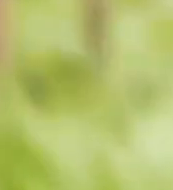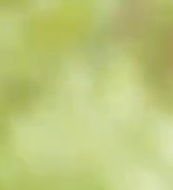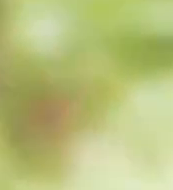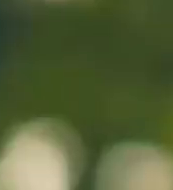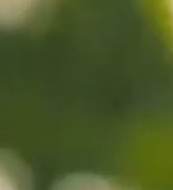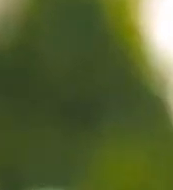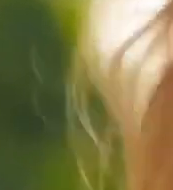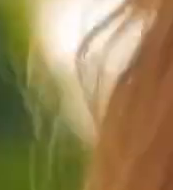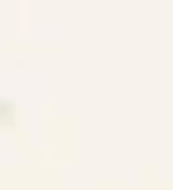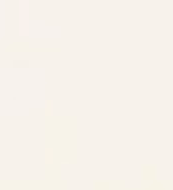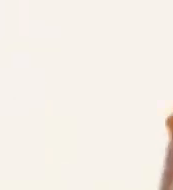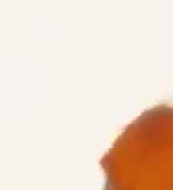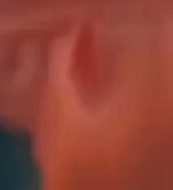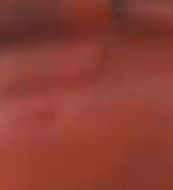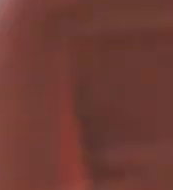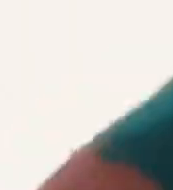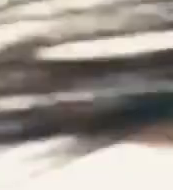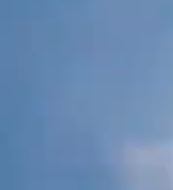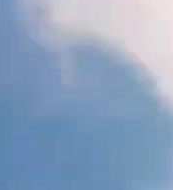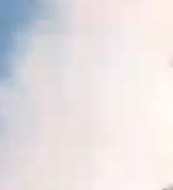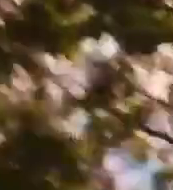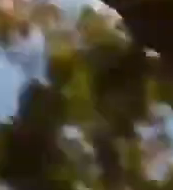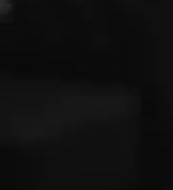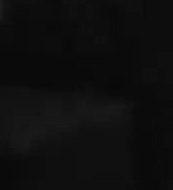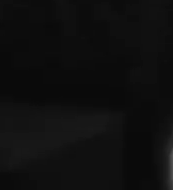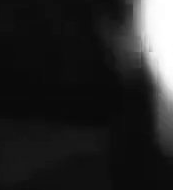I Calling on